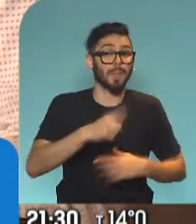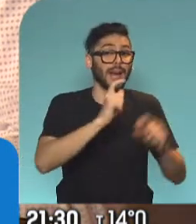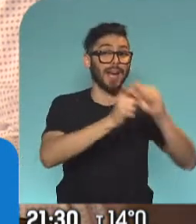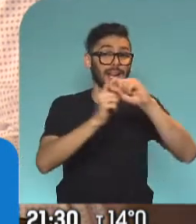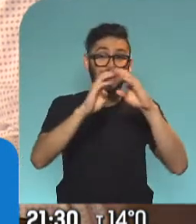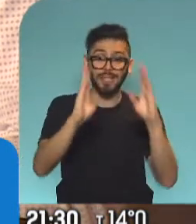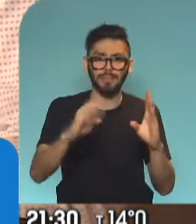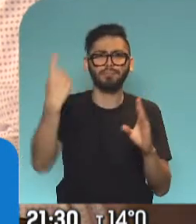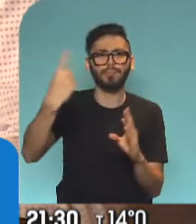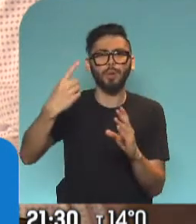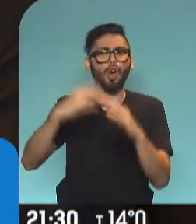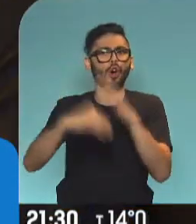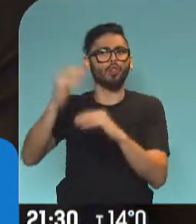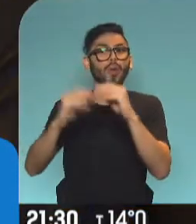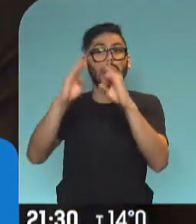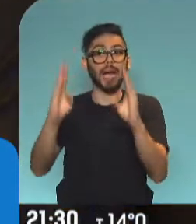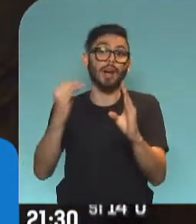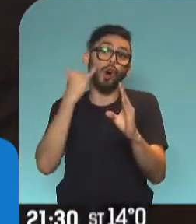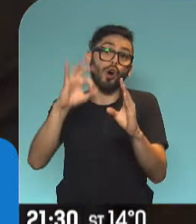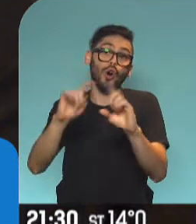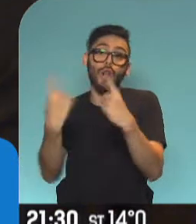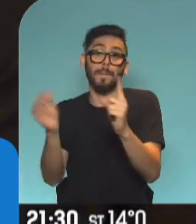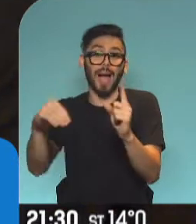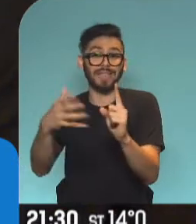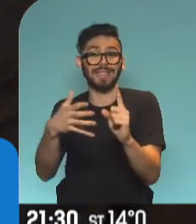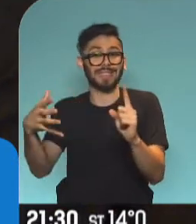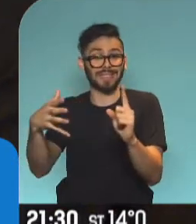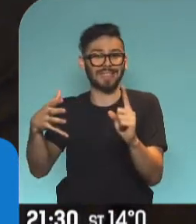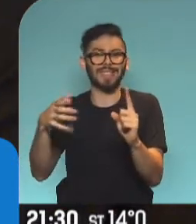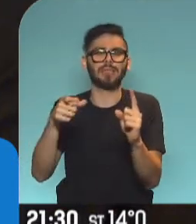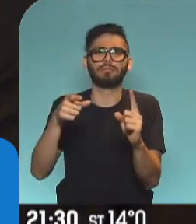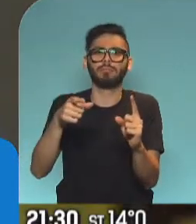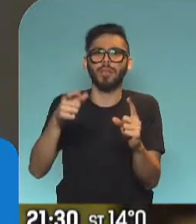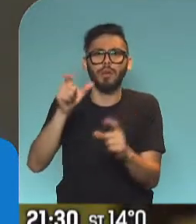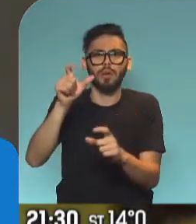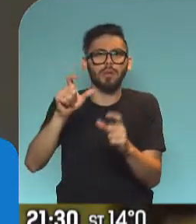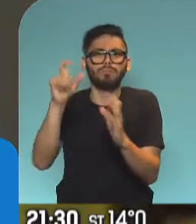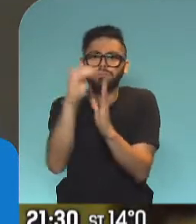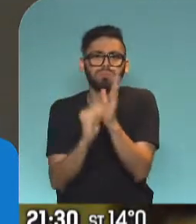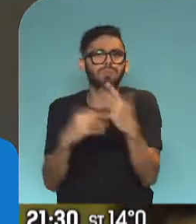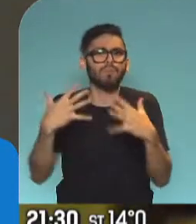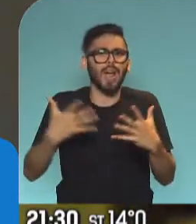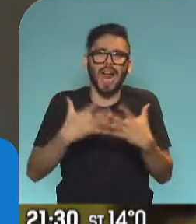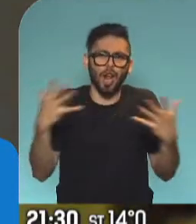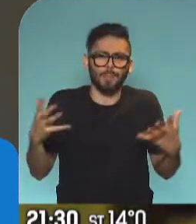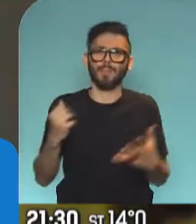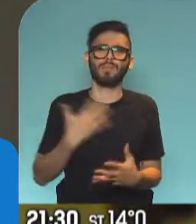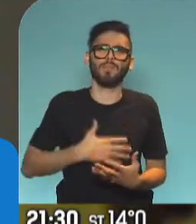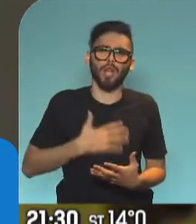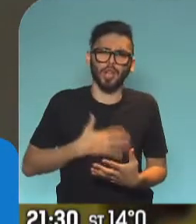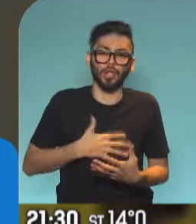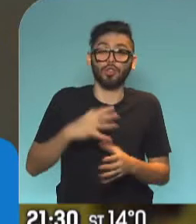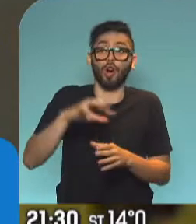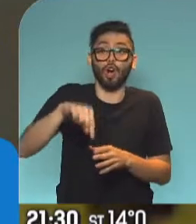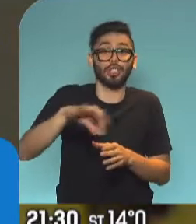de construcción de vivienda y ampliación, con una concurrencia enorme, muy contentos con el sorteo